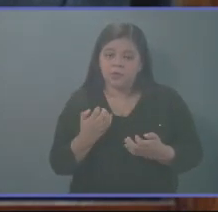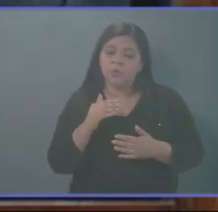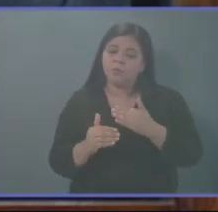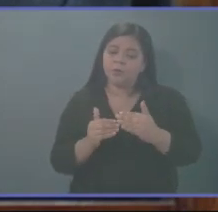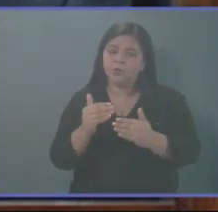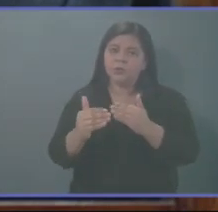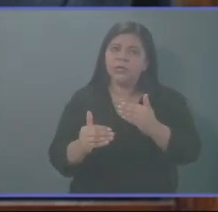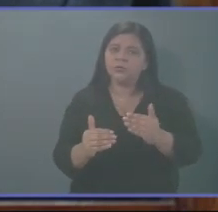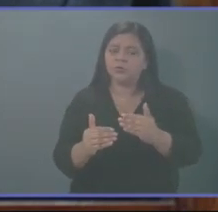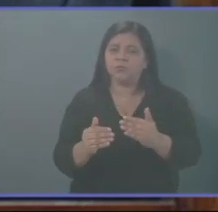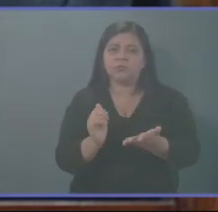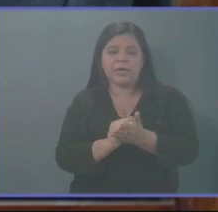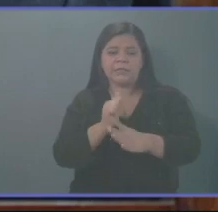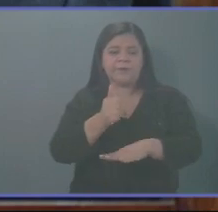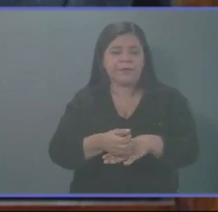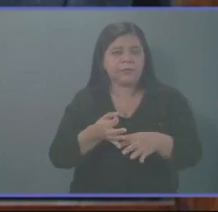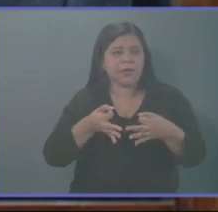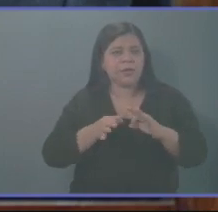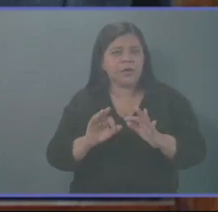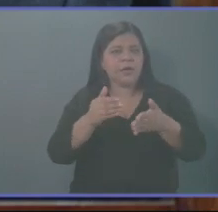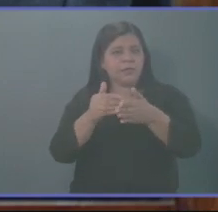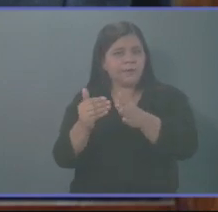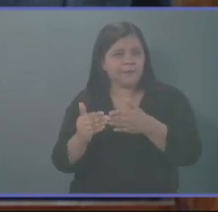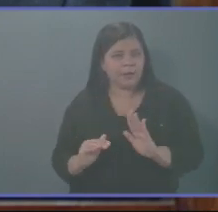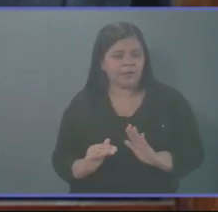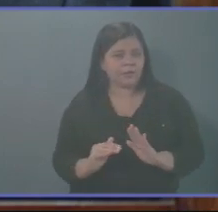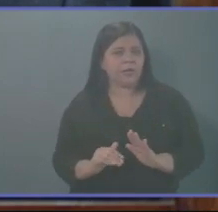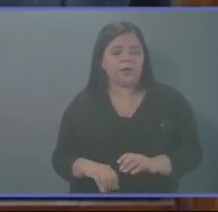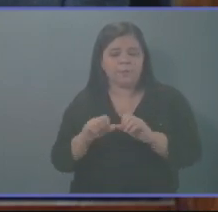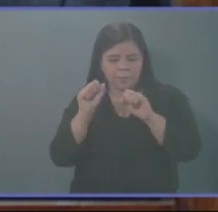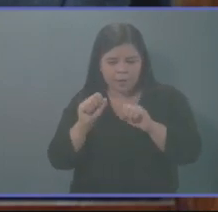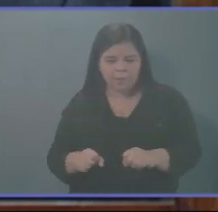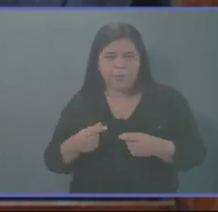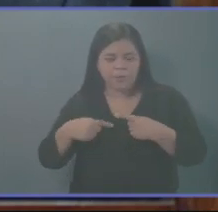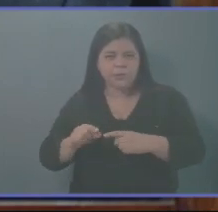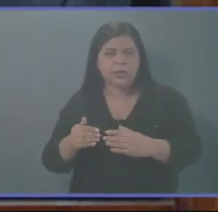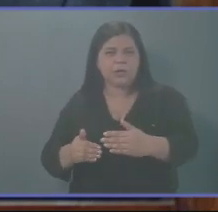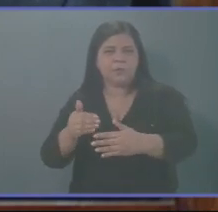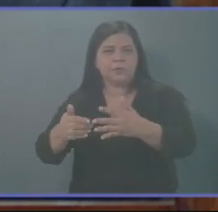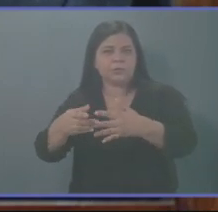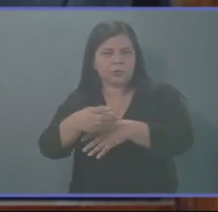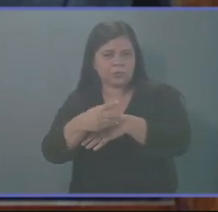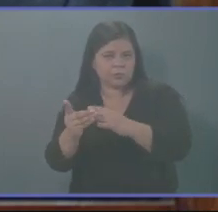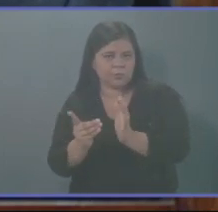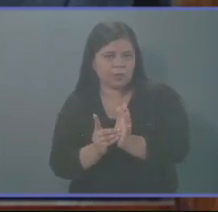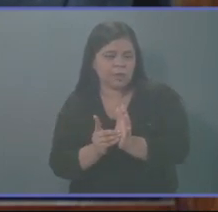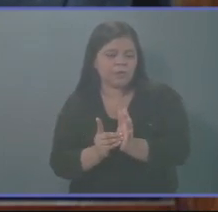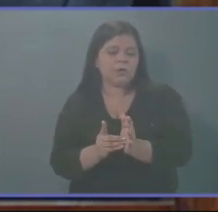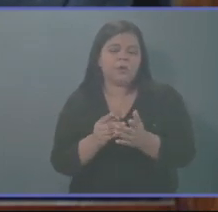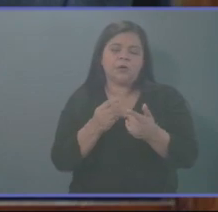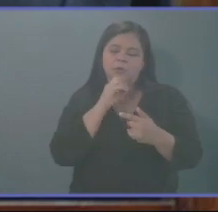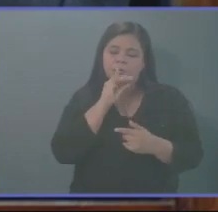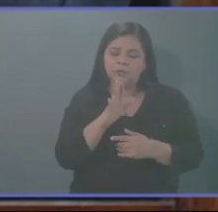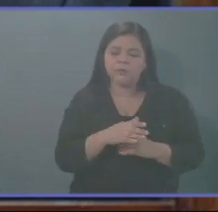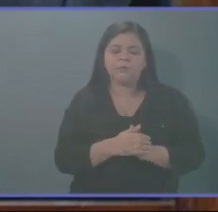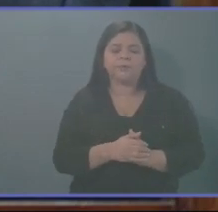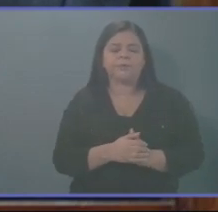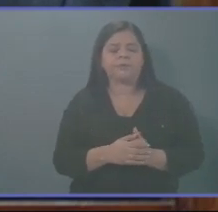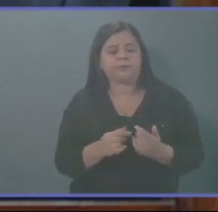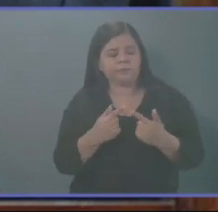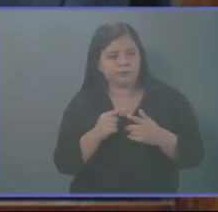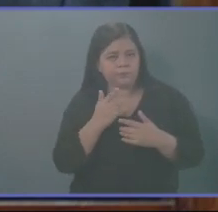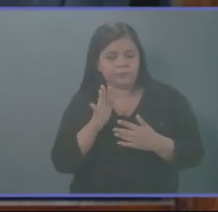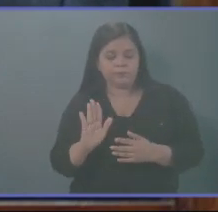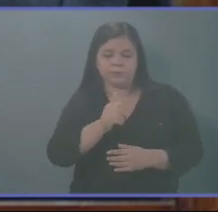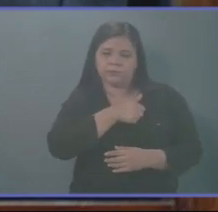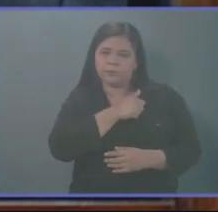que establece una forma diferente de perseguir legalmente a un parlamentario. La inmunidad le ampara por acciones ajenas a su cargo y